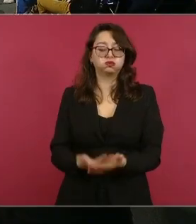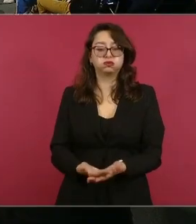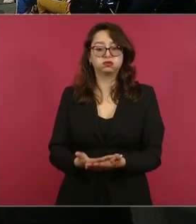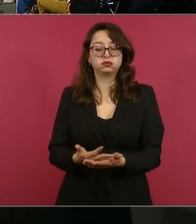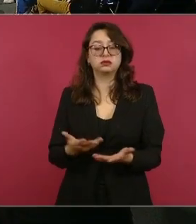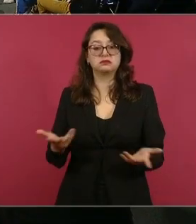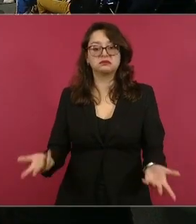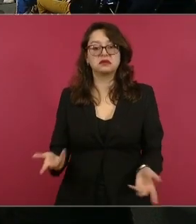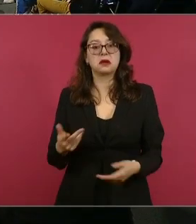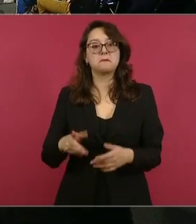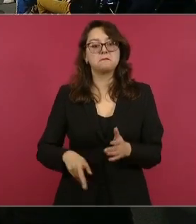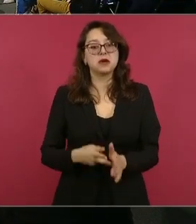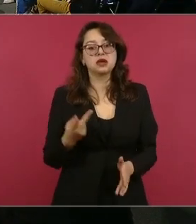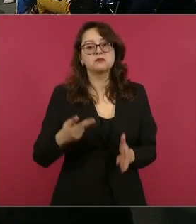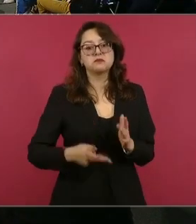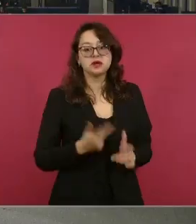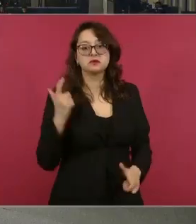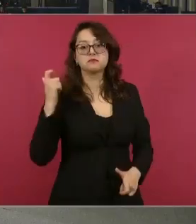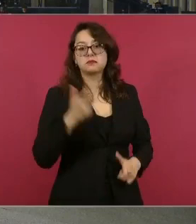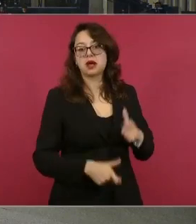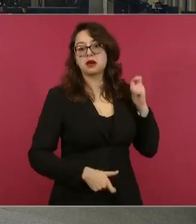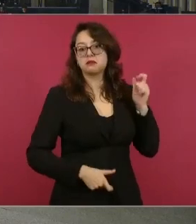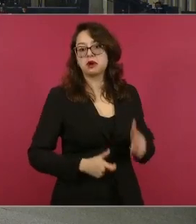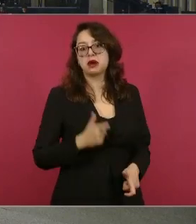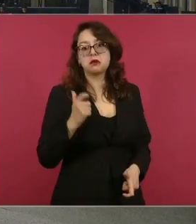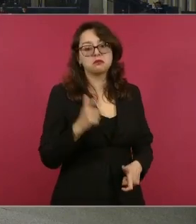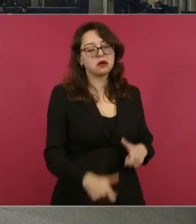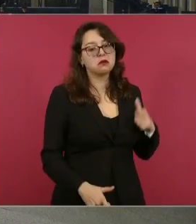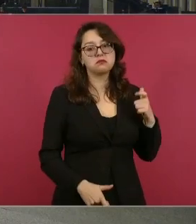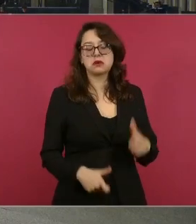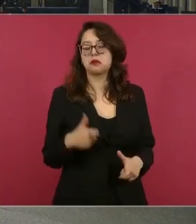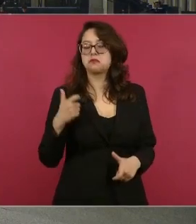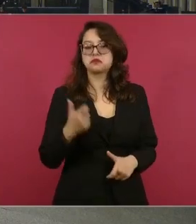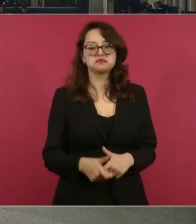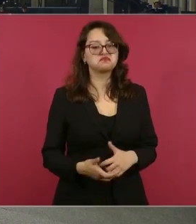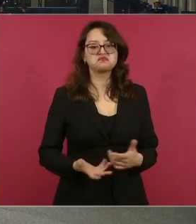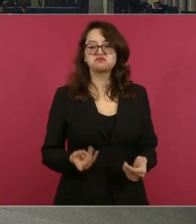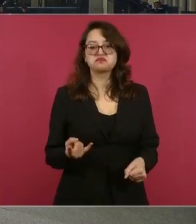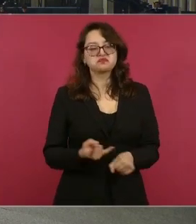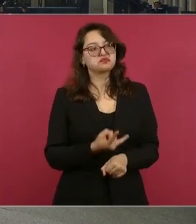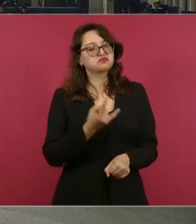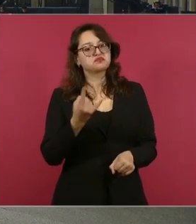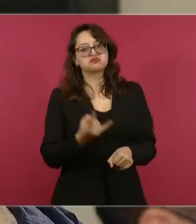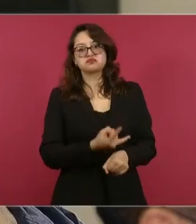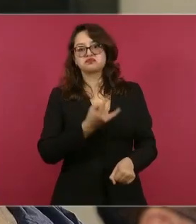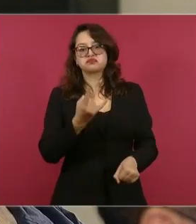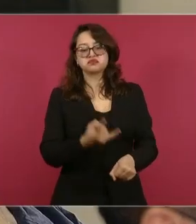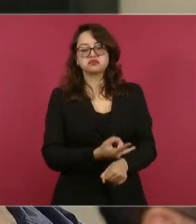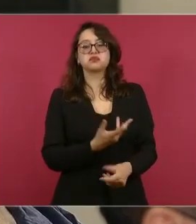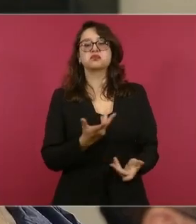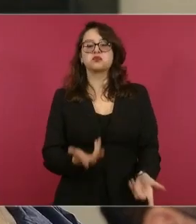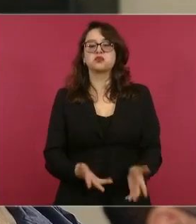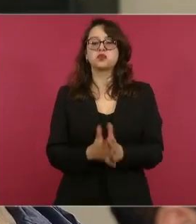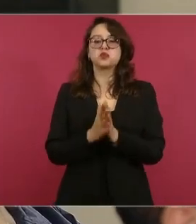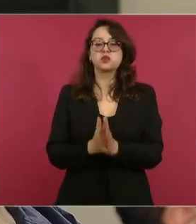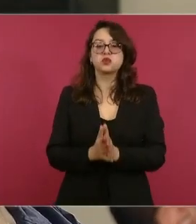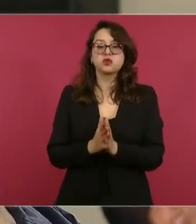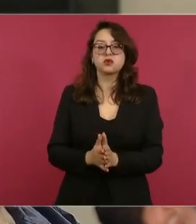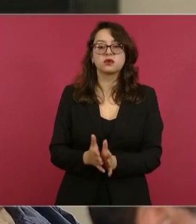pedido 18,000 pesos por regularizar estos terrenos también, presidente. Entonces, piden que